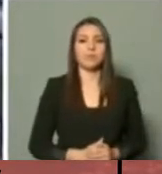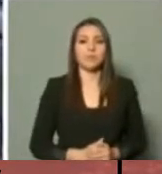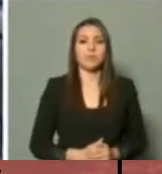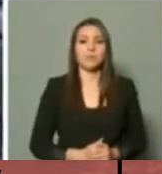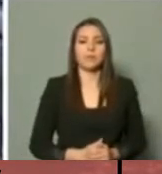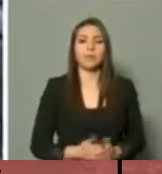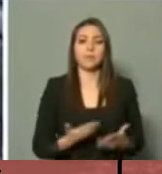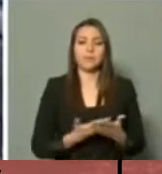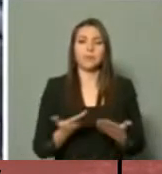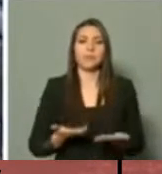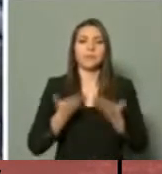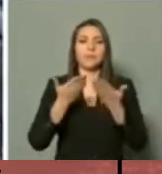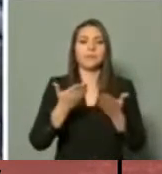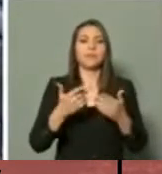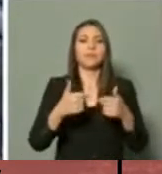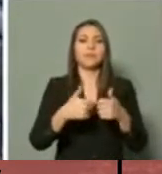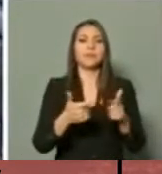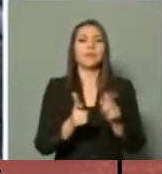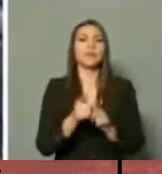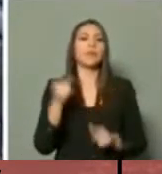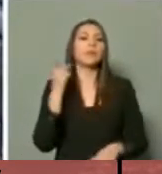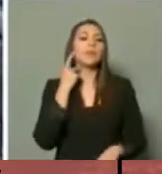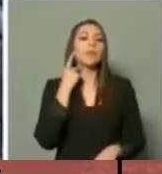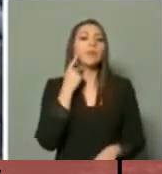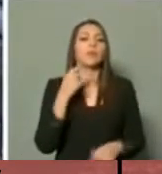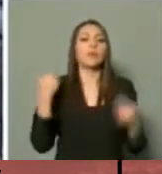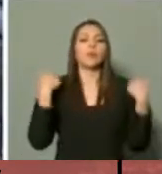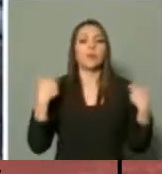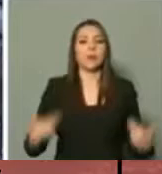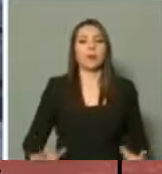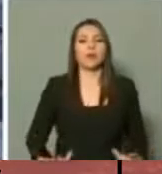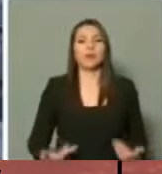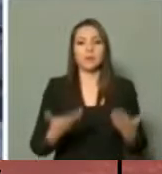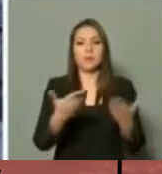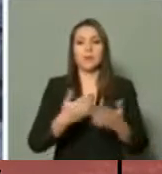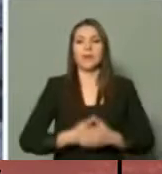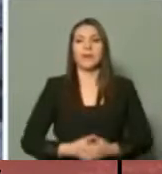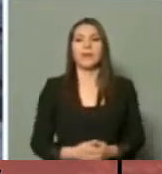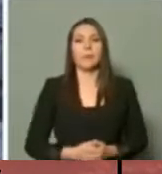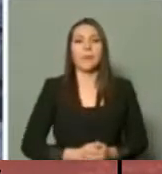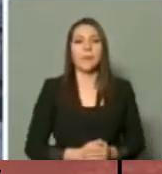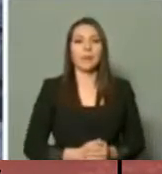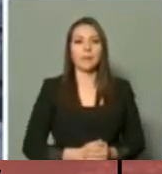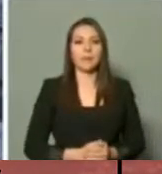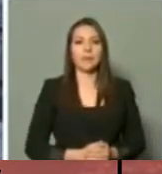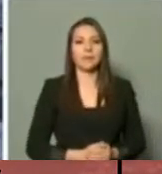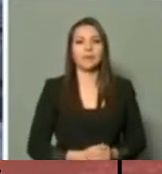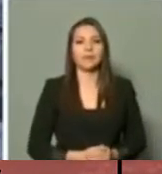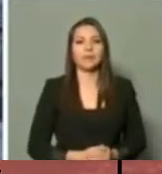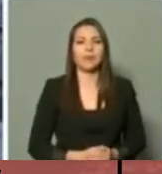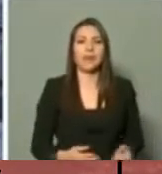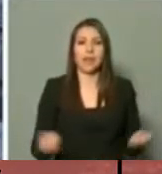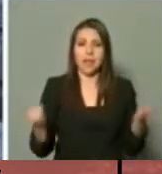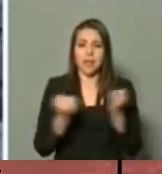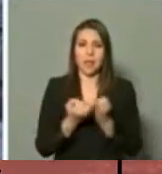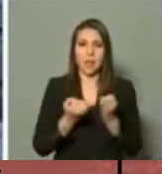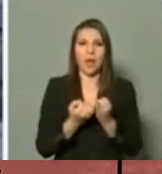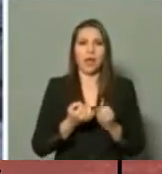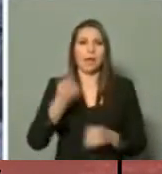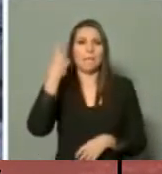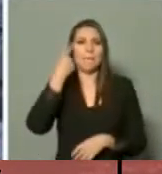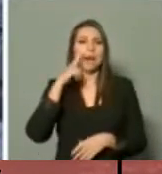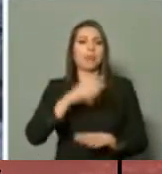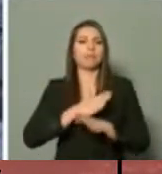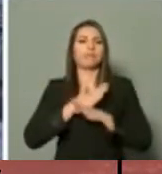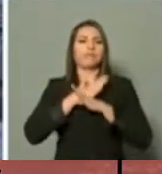Tiene el uso de la palabra la candidata del Partido Humanista. Adelante. También como medidas de prevención del delito,